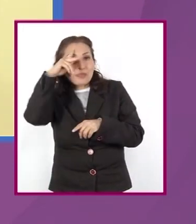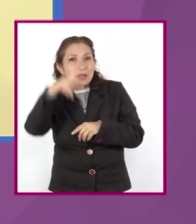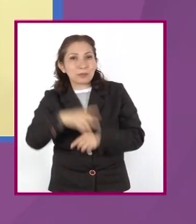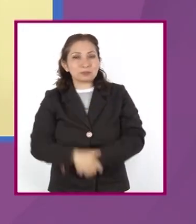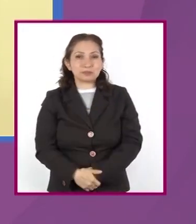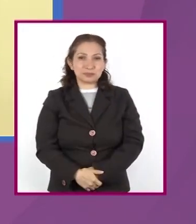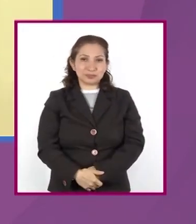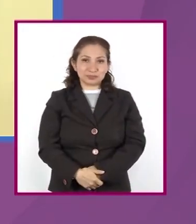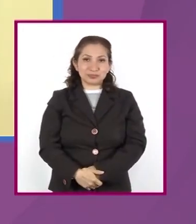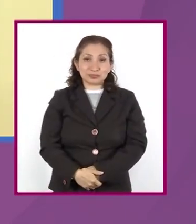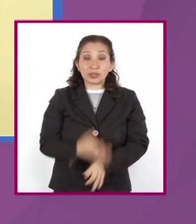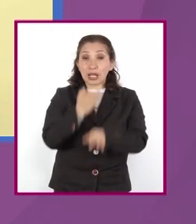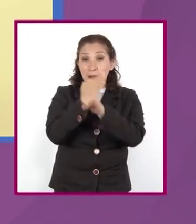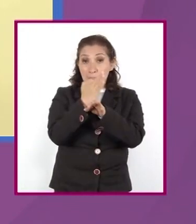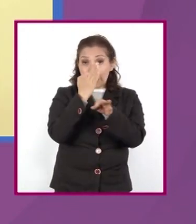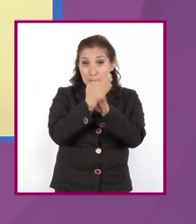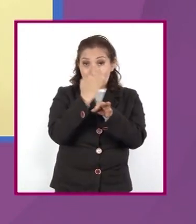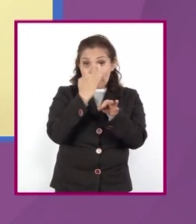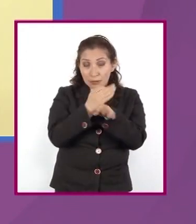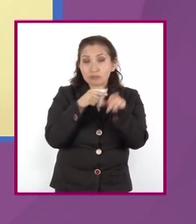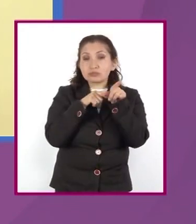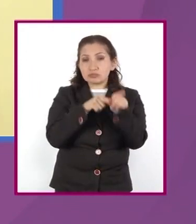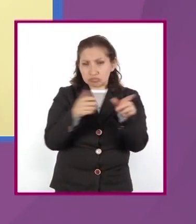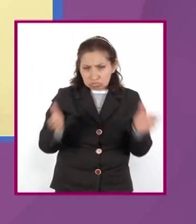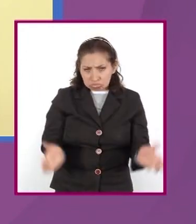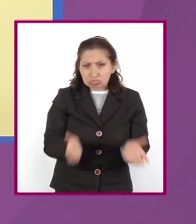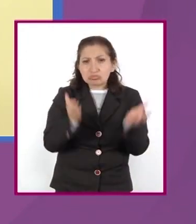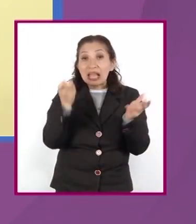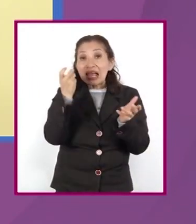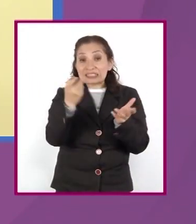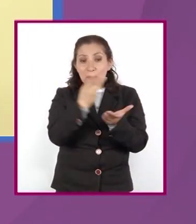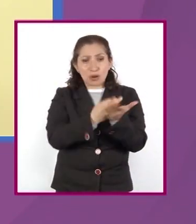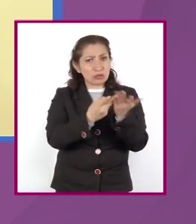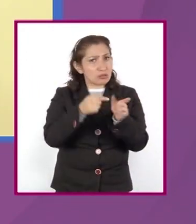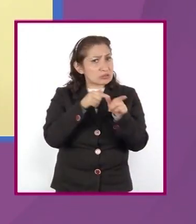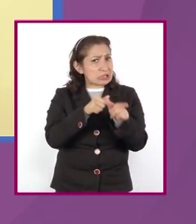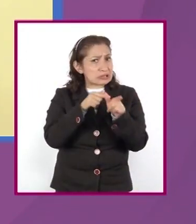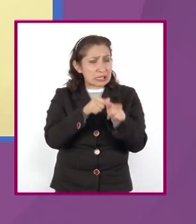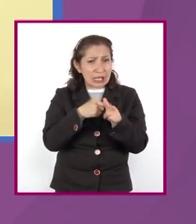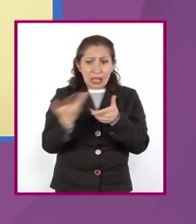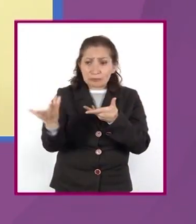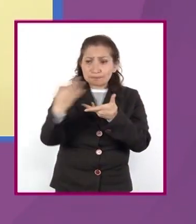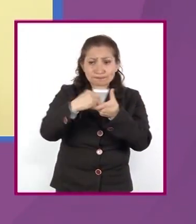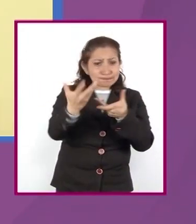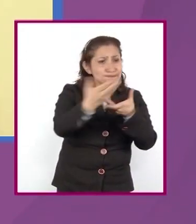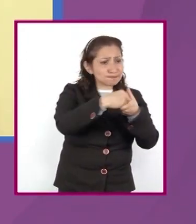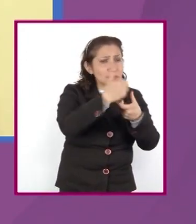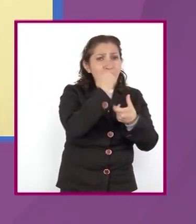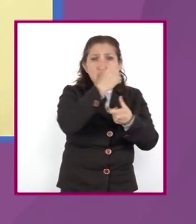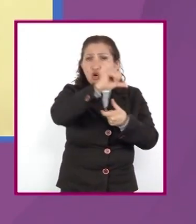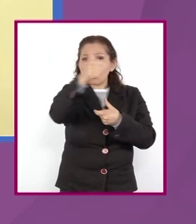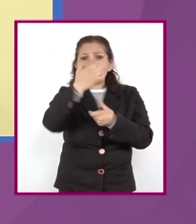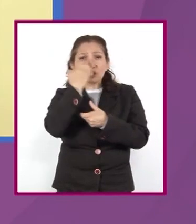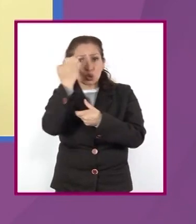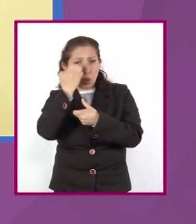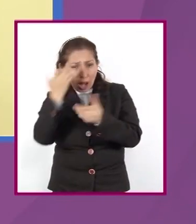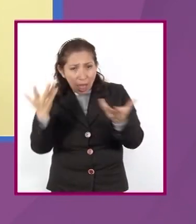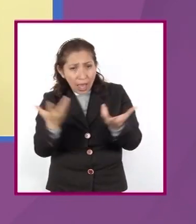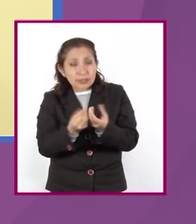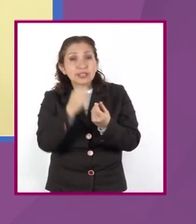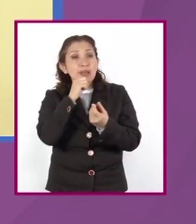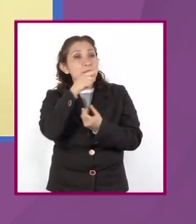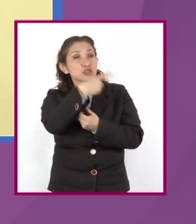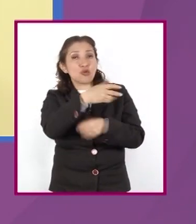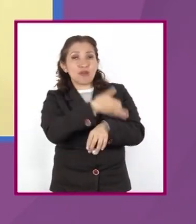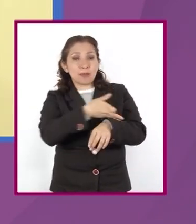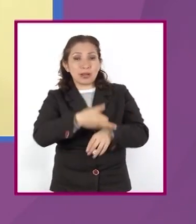mexicana. Actualmente se sigue promoviendo este proyecto, integrando a más estudiantes de otras escuelas, así como a